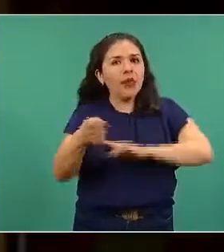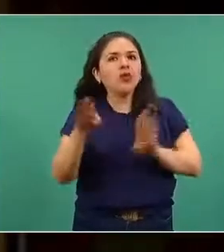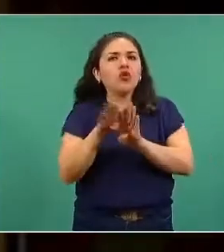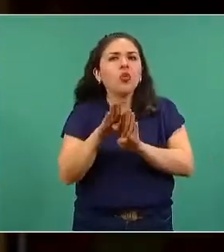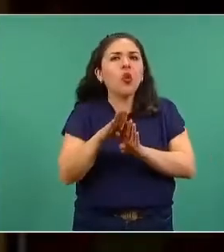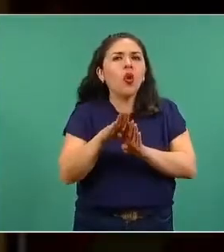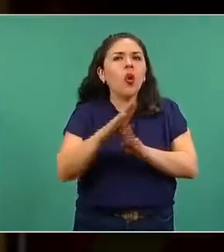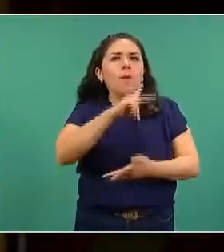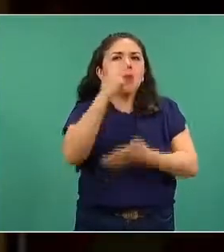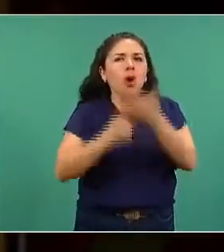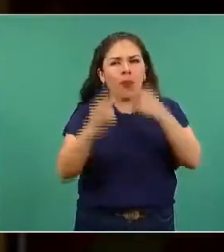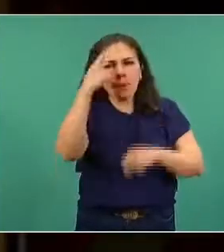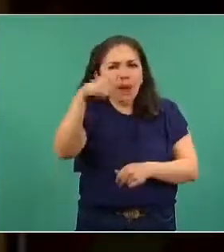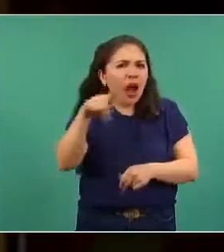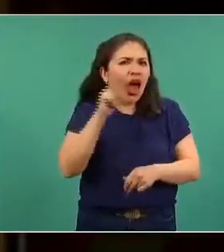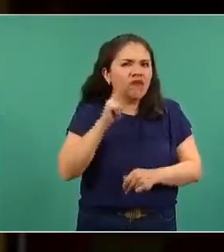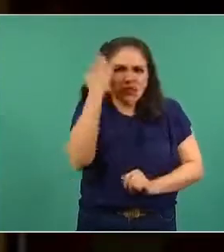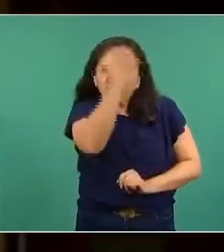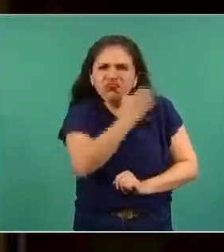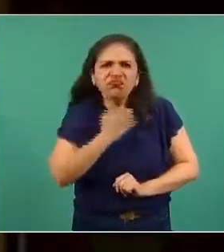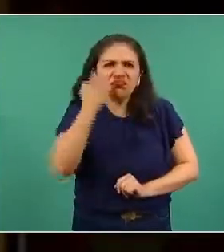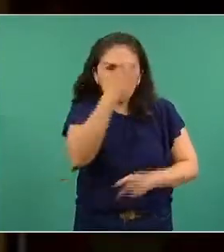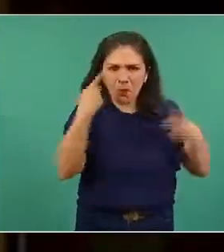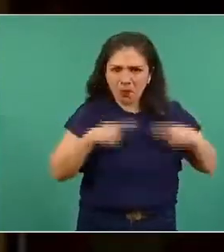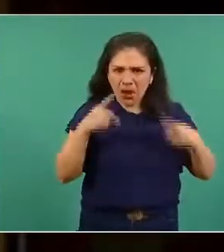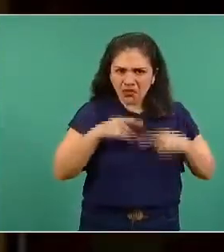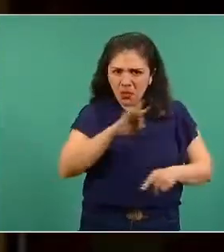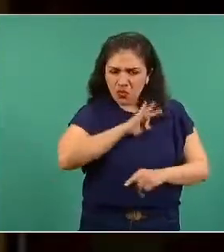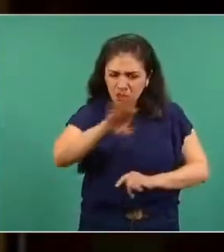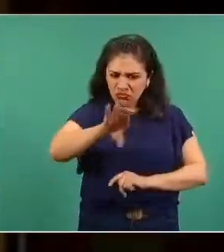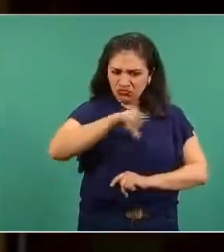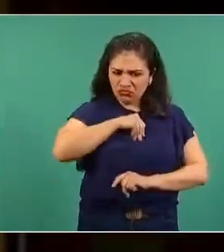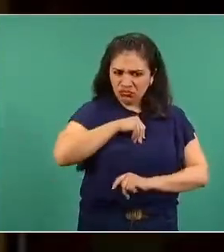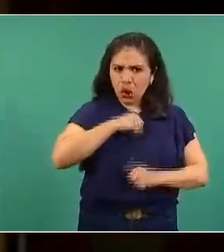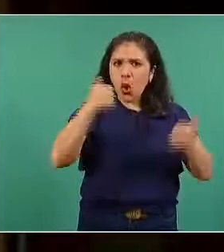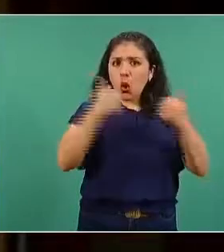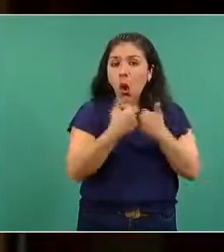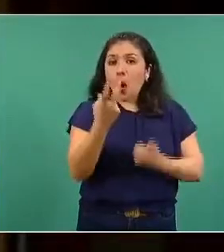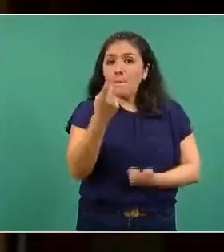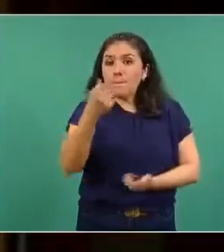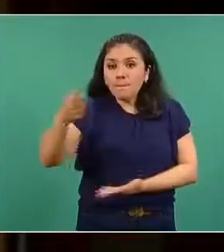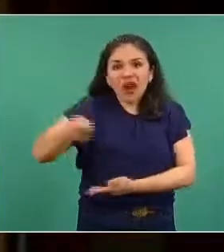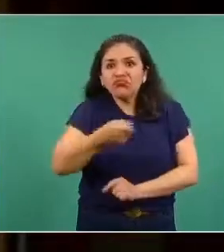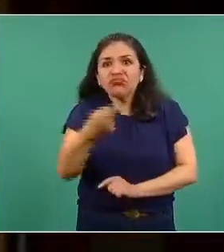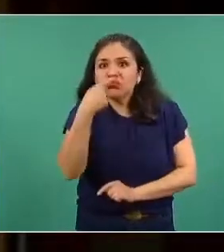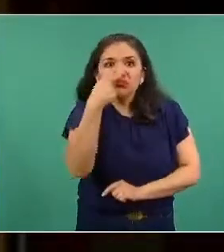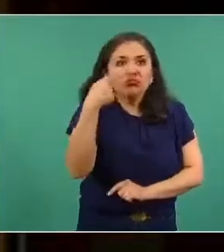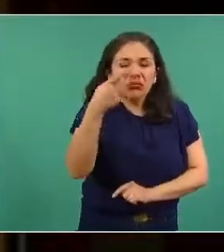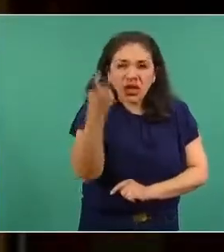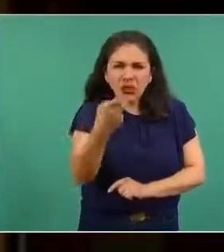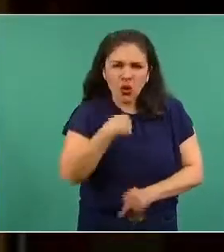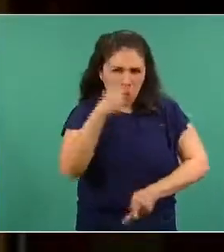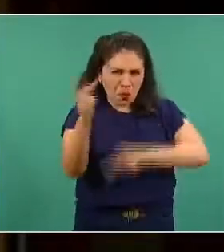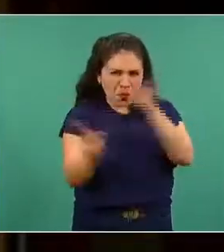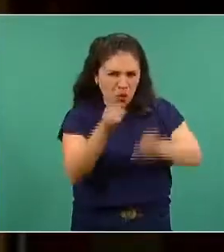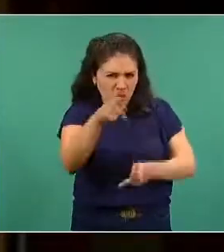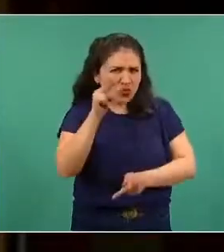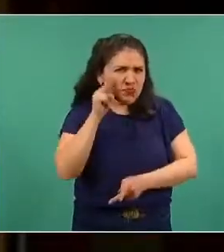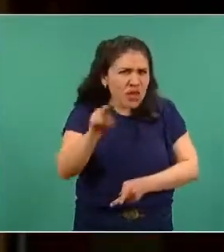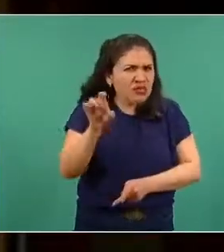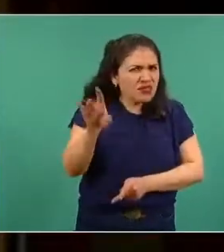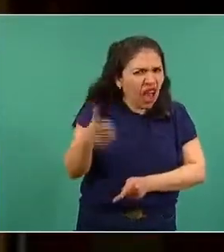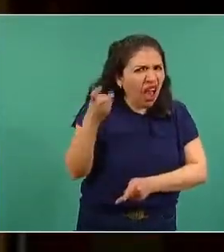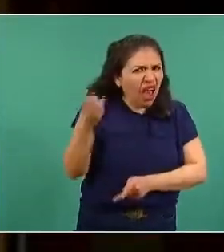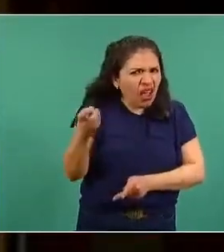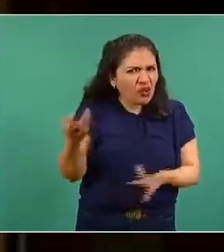piloto precisamente para detectar a personas que puedan estar contagiadas utilizando unidades caninas. Preguntarles si ustedes han visto